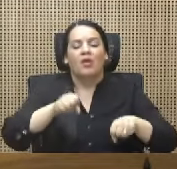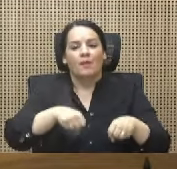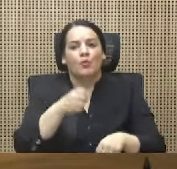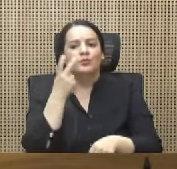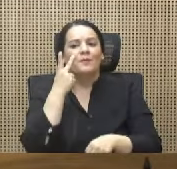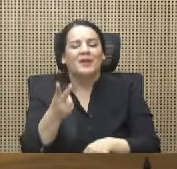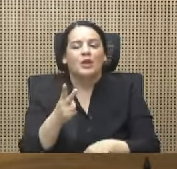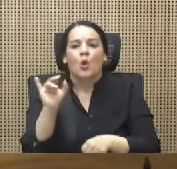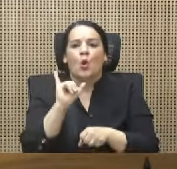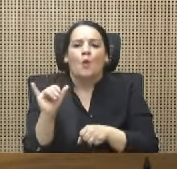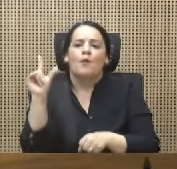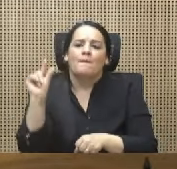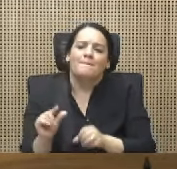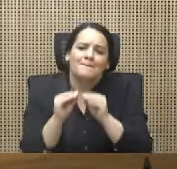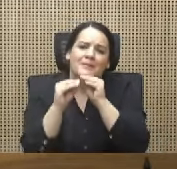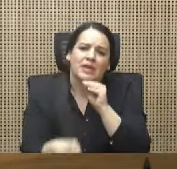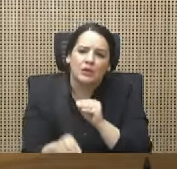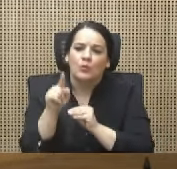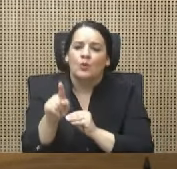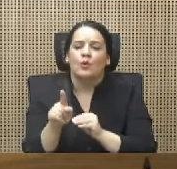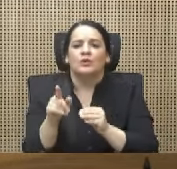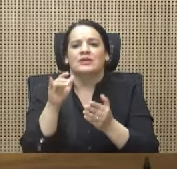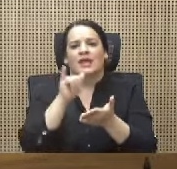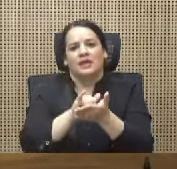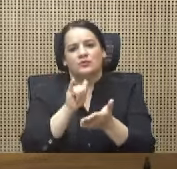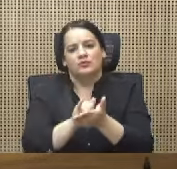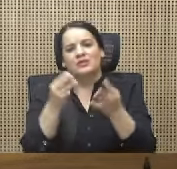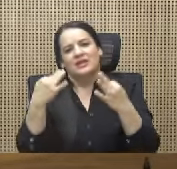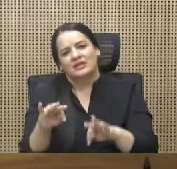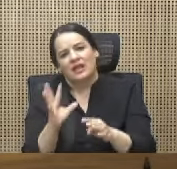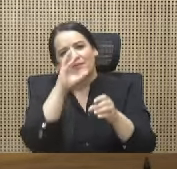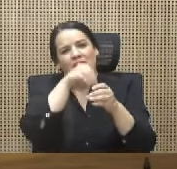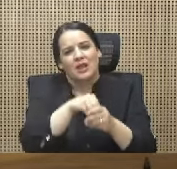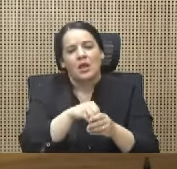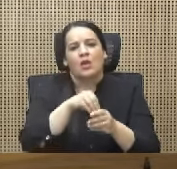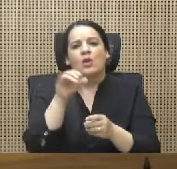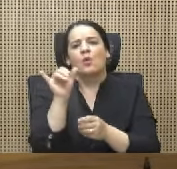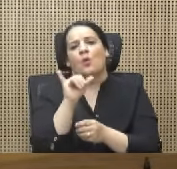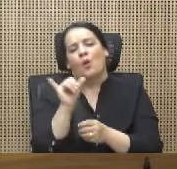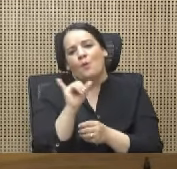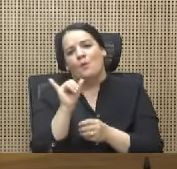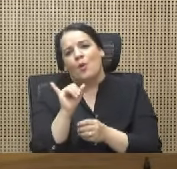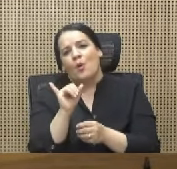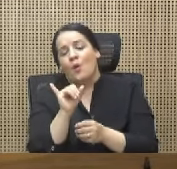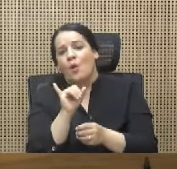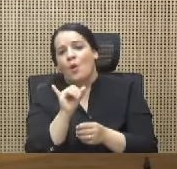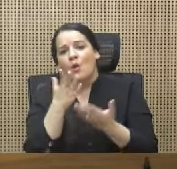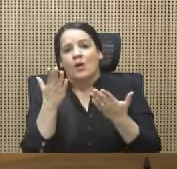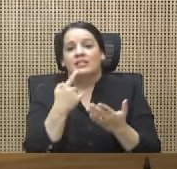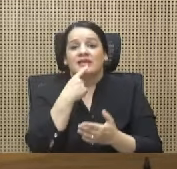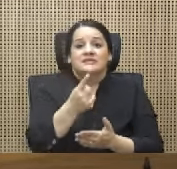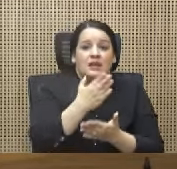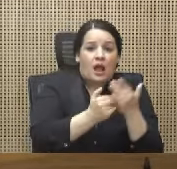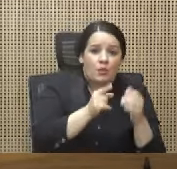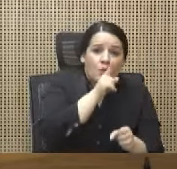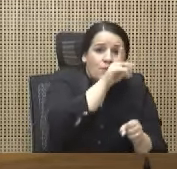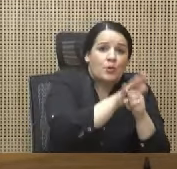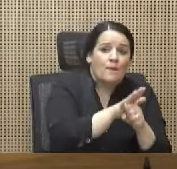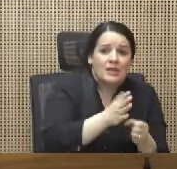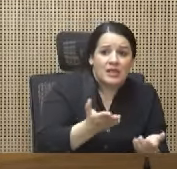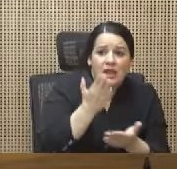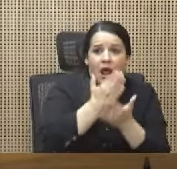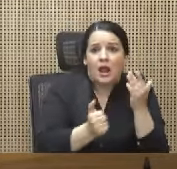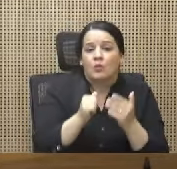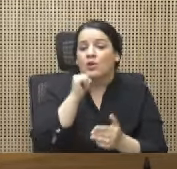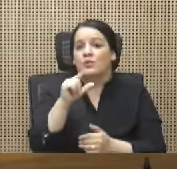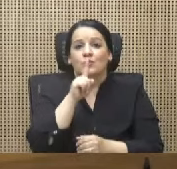banalizar y pretender meterla en ese encuadre tan propio de demagogos, que pretenden que las grandes discusiones en materia de seguridad se den